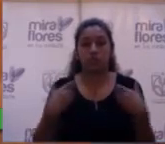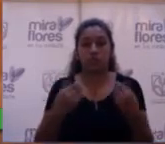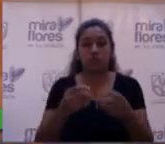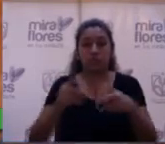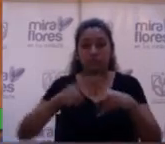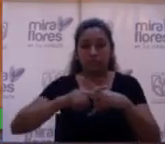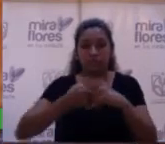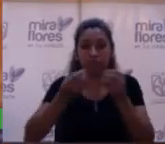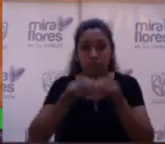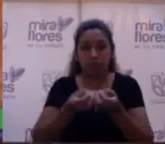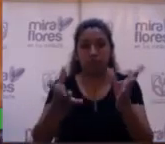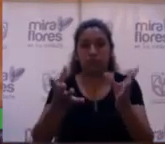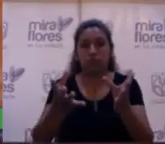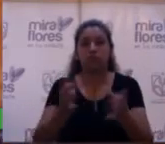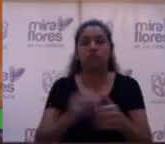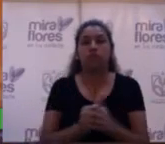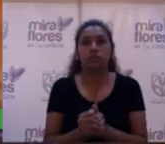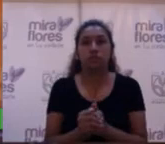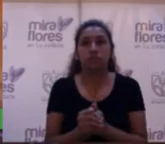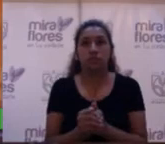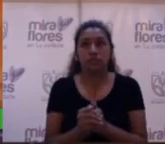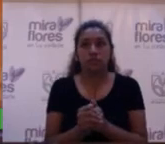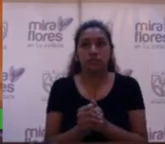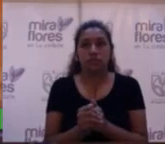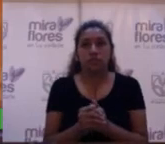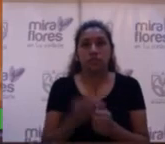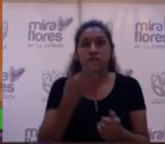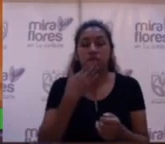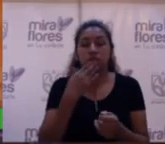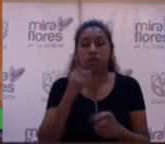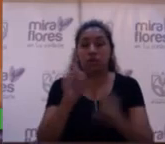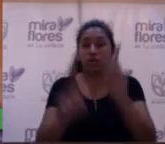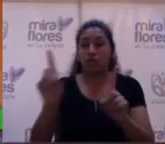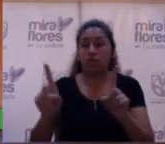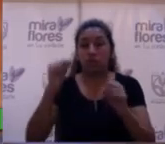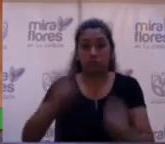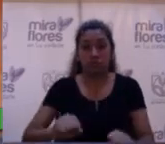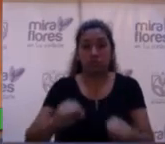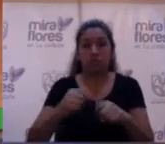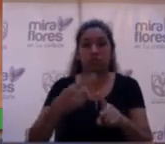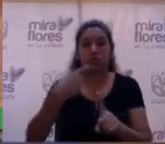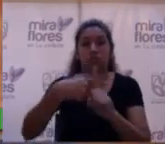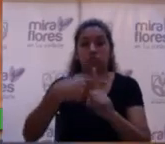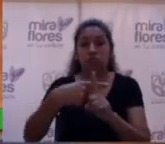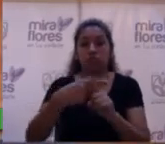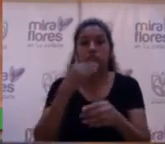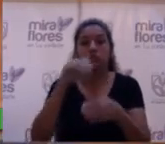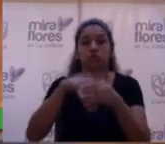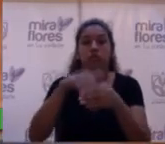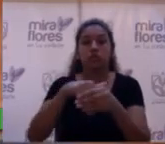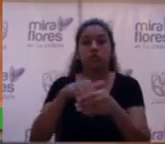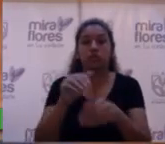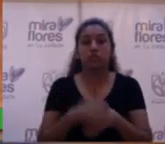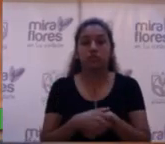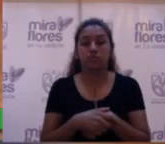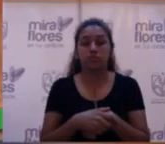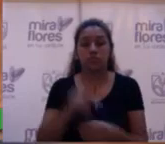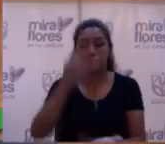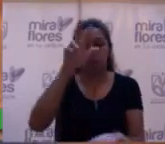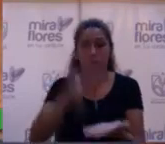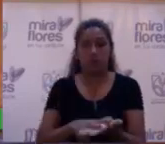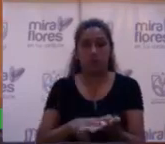de los acuerdos tomados esta tarde. Aquellos miembros del Consejo que estén a favor, si no se expresaron en señal de conformidad. Se